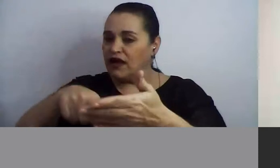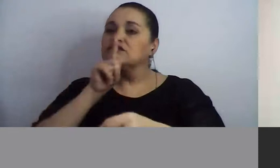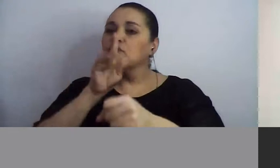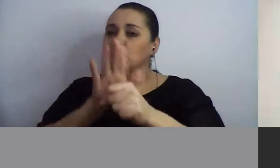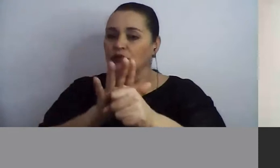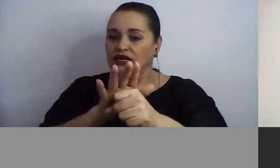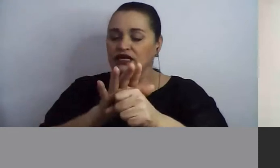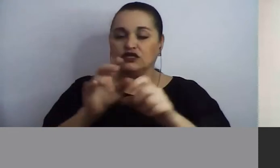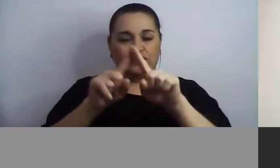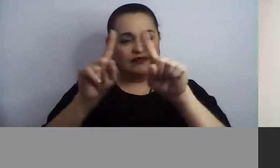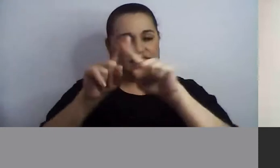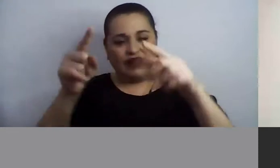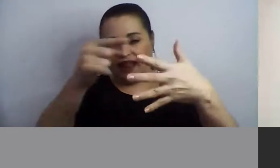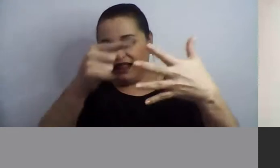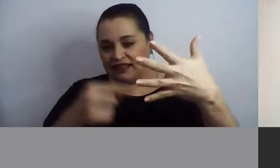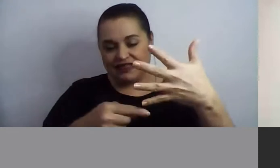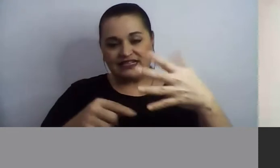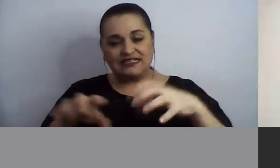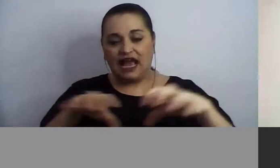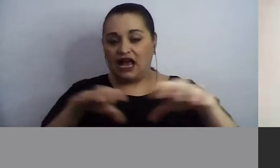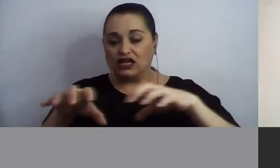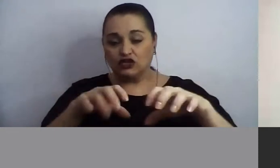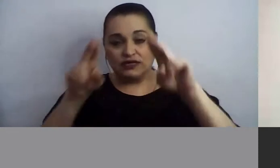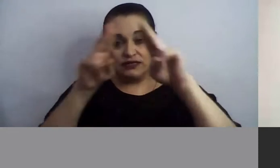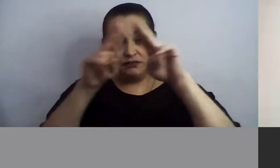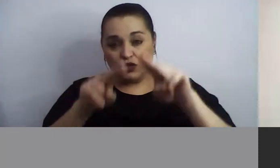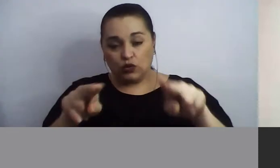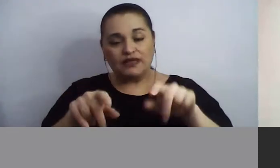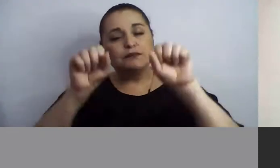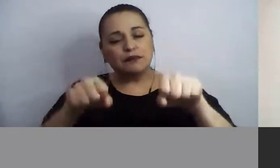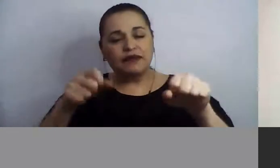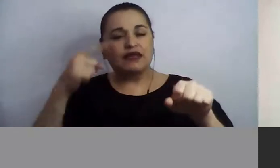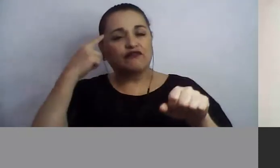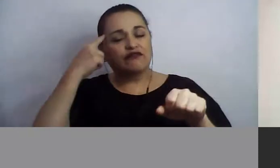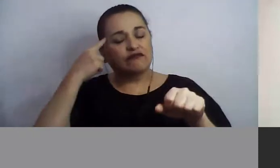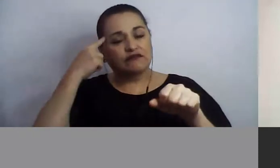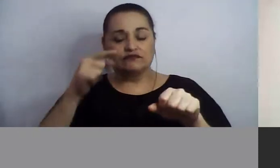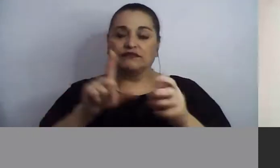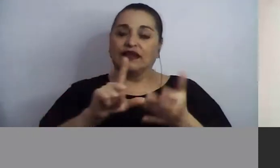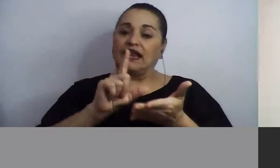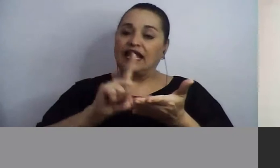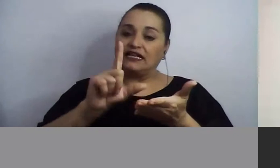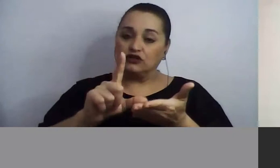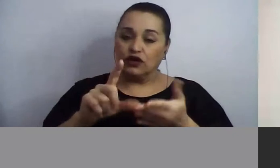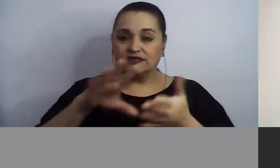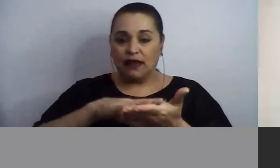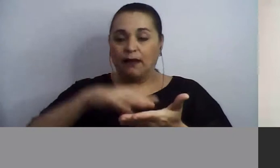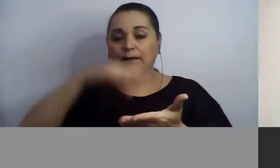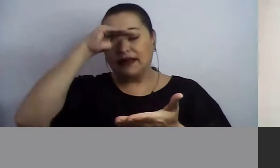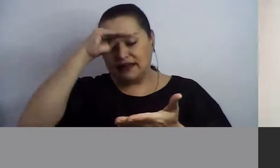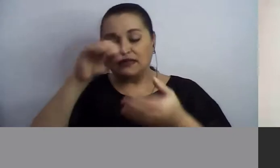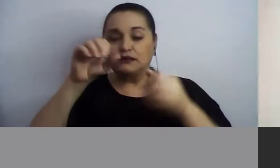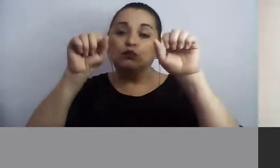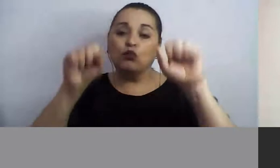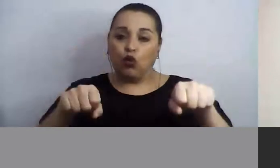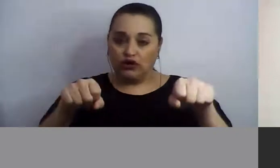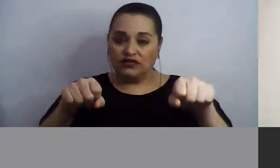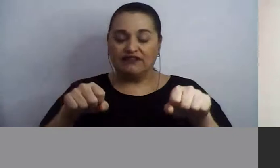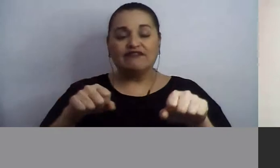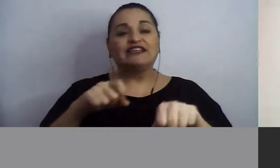una serie de eventos virtuales que permitan reflexionar sobre las lecciones aprendidas y posibles de